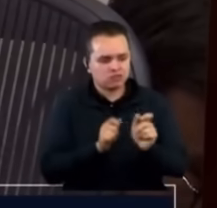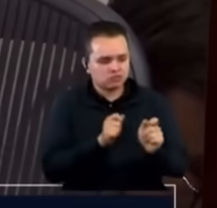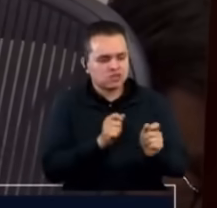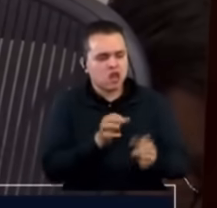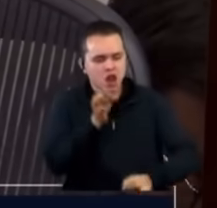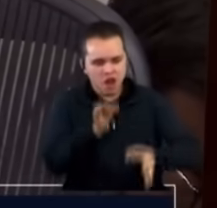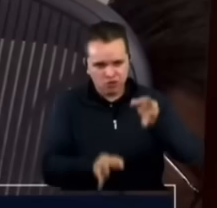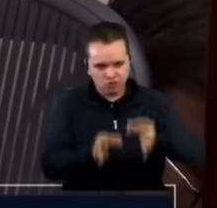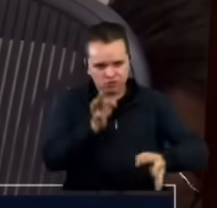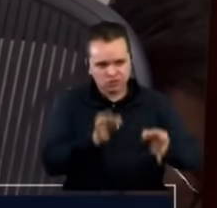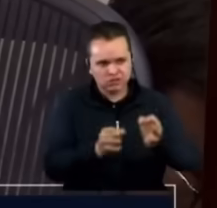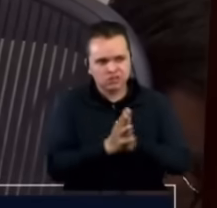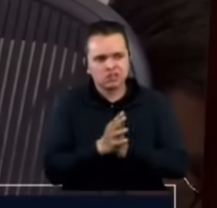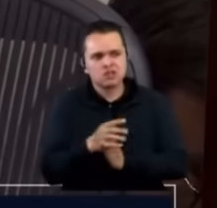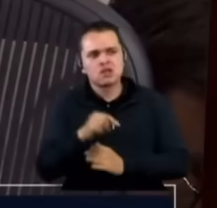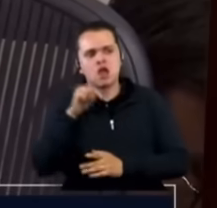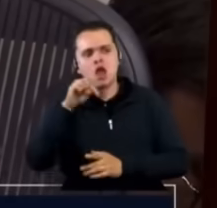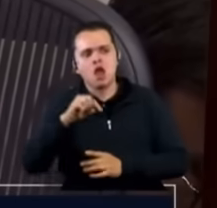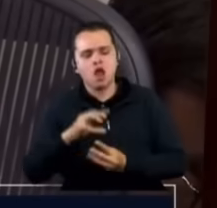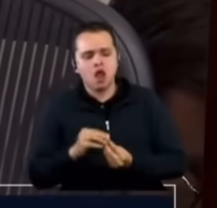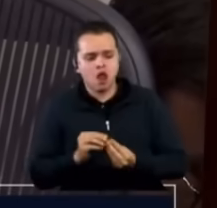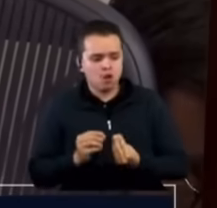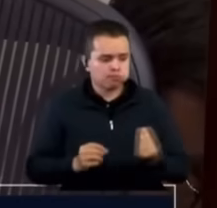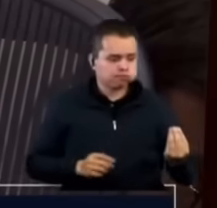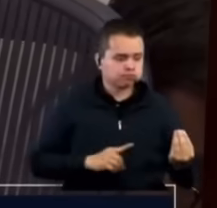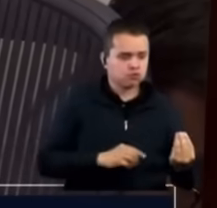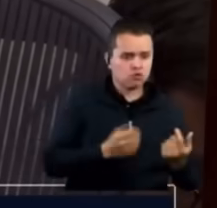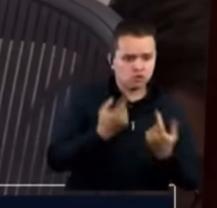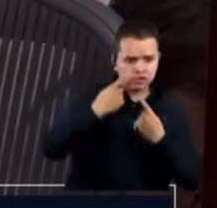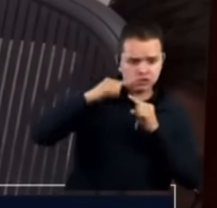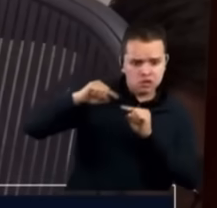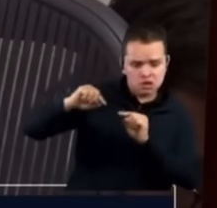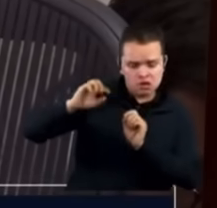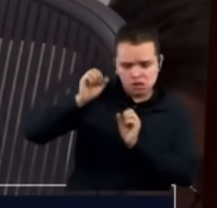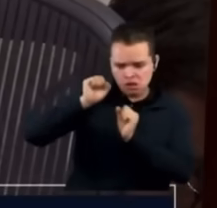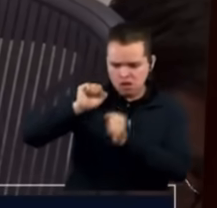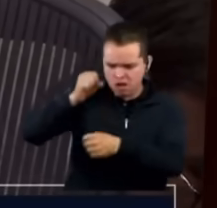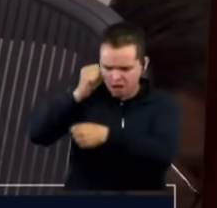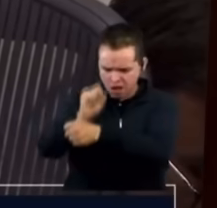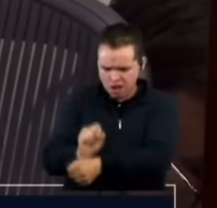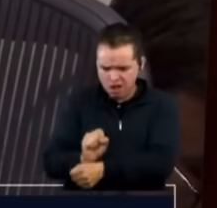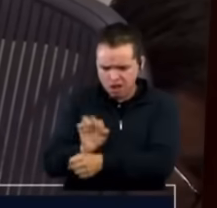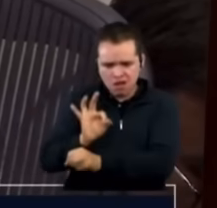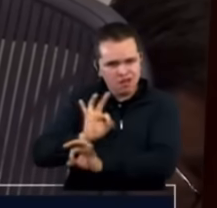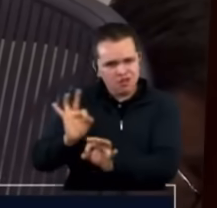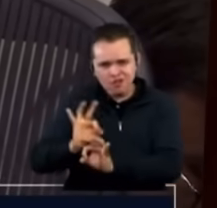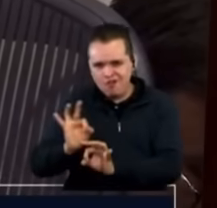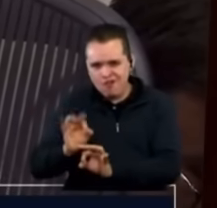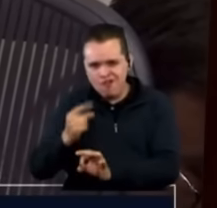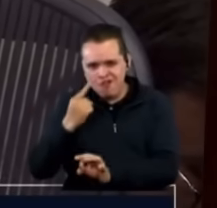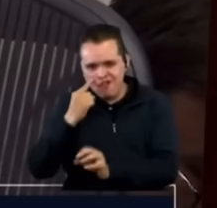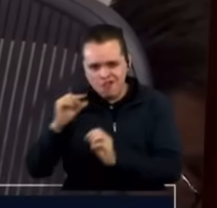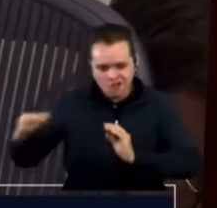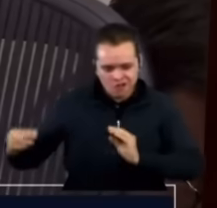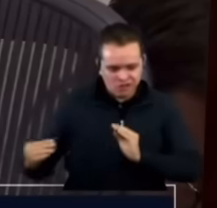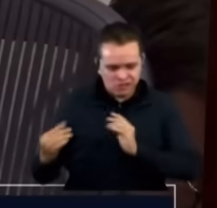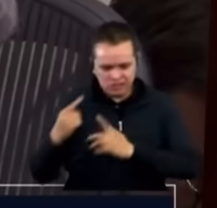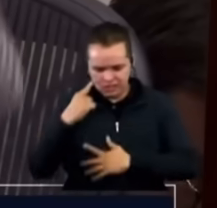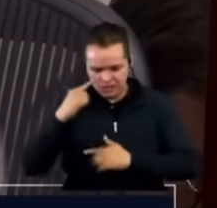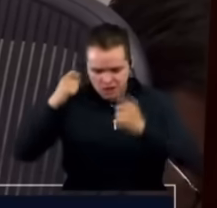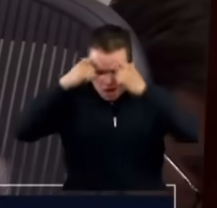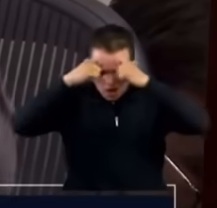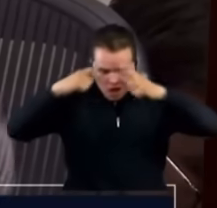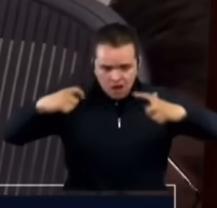a la justicia. Es que este partido nunca se ha opuesto al sometimiento. A lo que se opone es que sea el